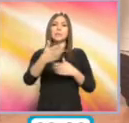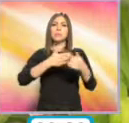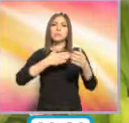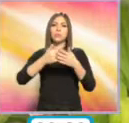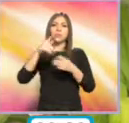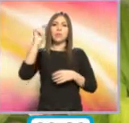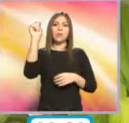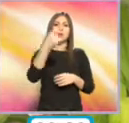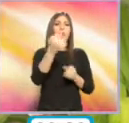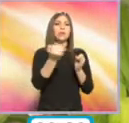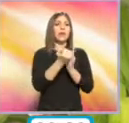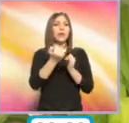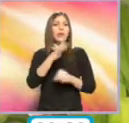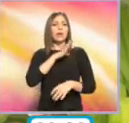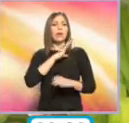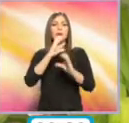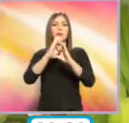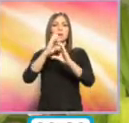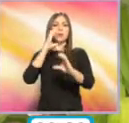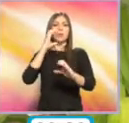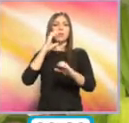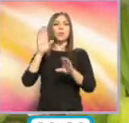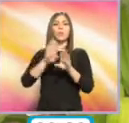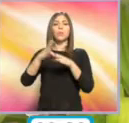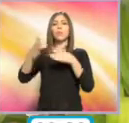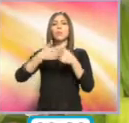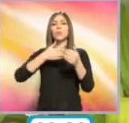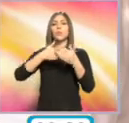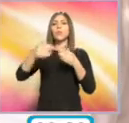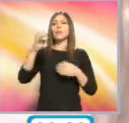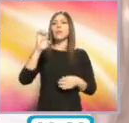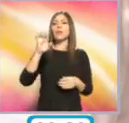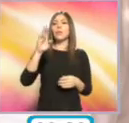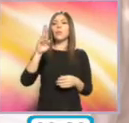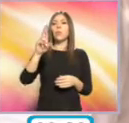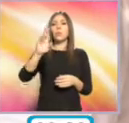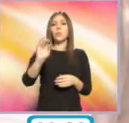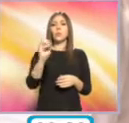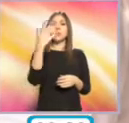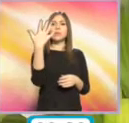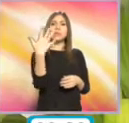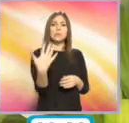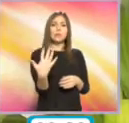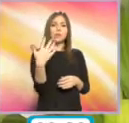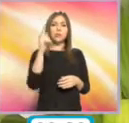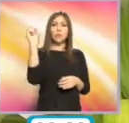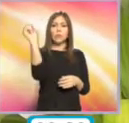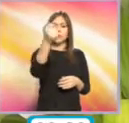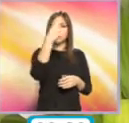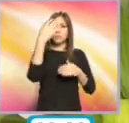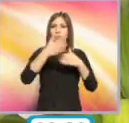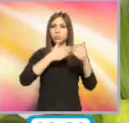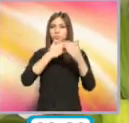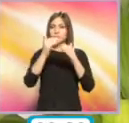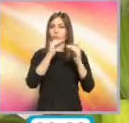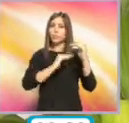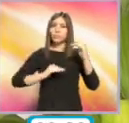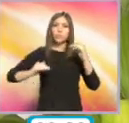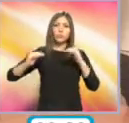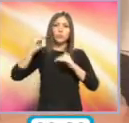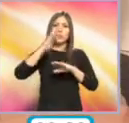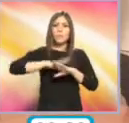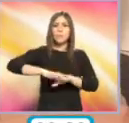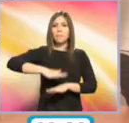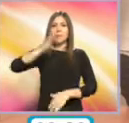con autobuses con tecnología Euro 5, que es realmente de última